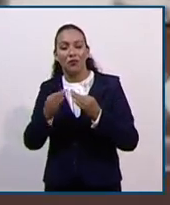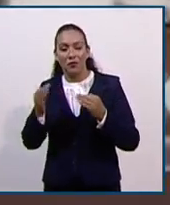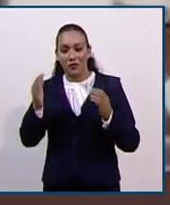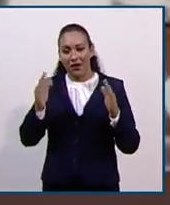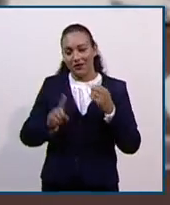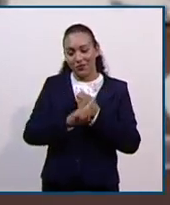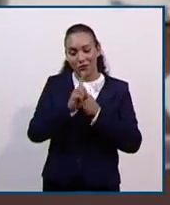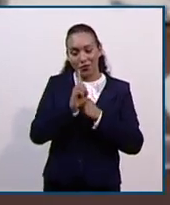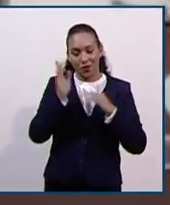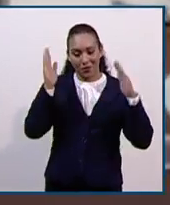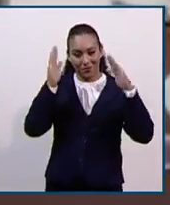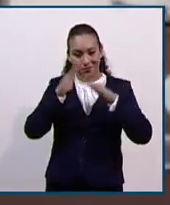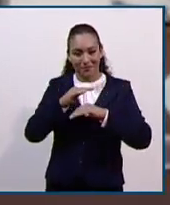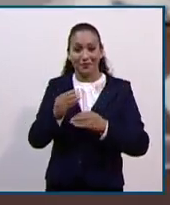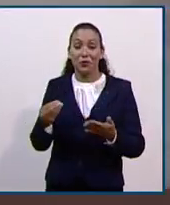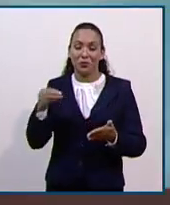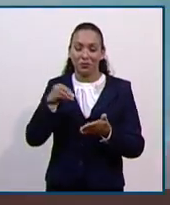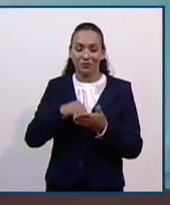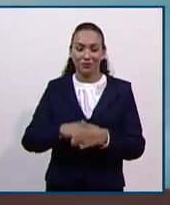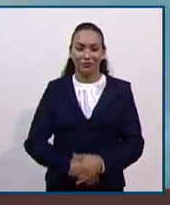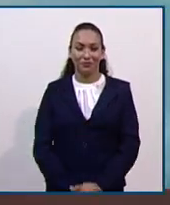de Controversias.